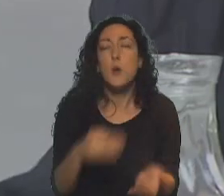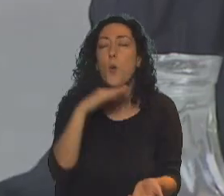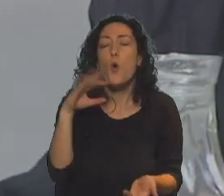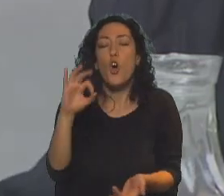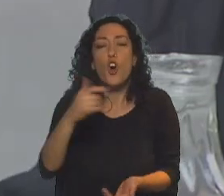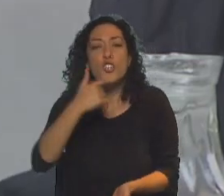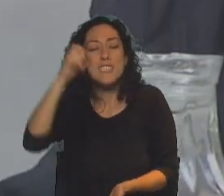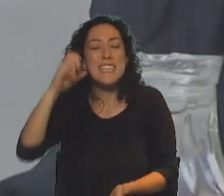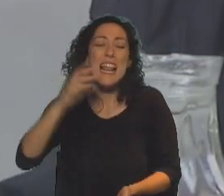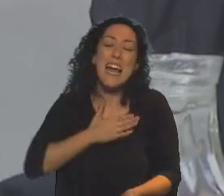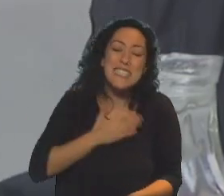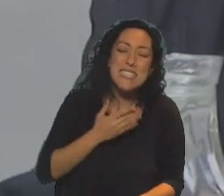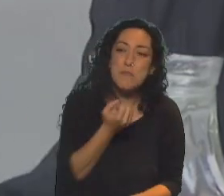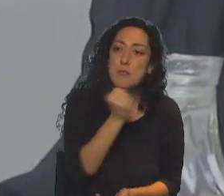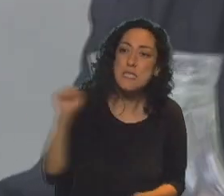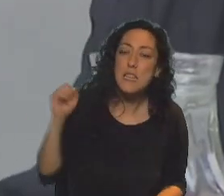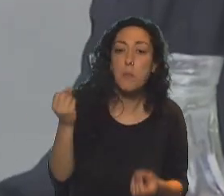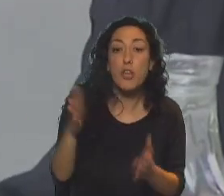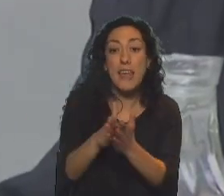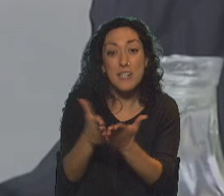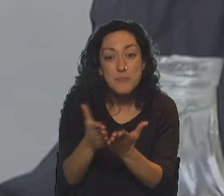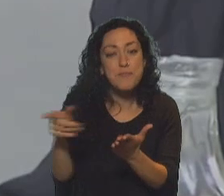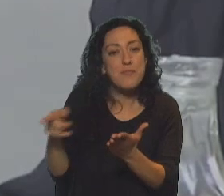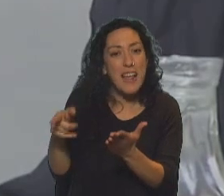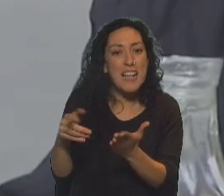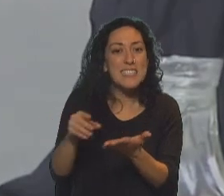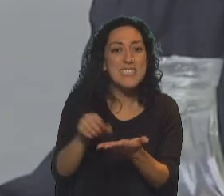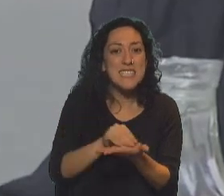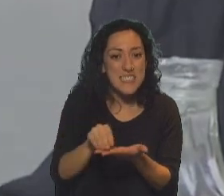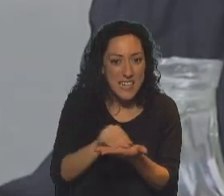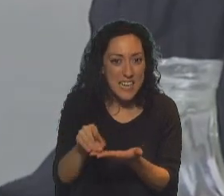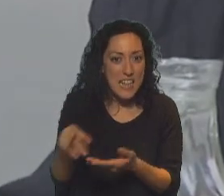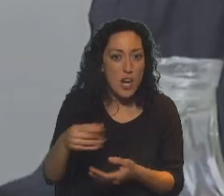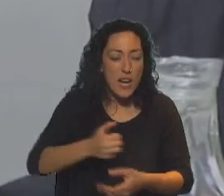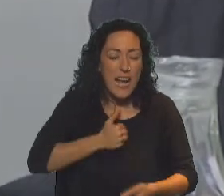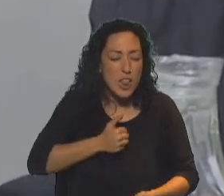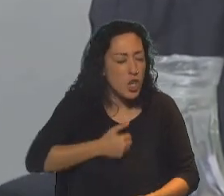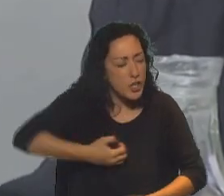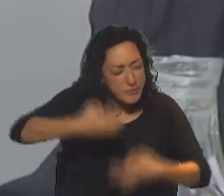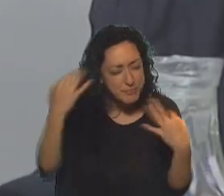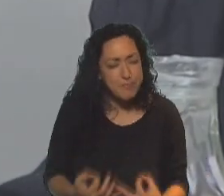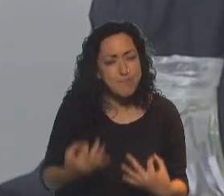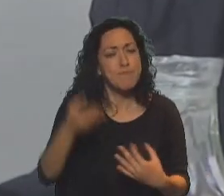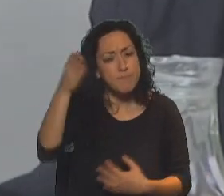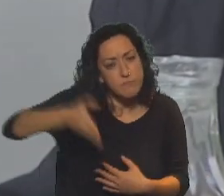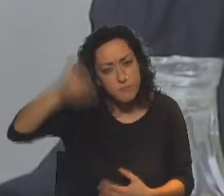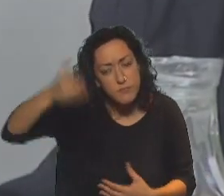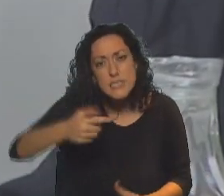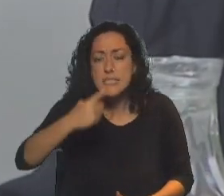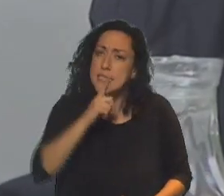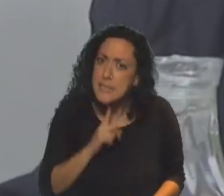consultor del Evangelio. Tenemos José Mayán, senador, es un católico militante y practicante, en